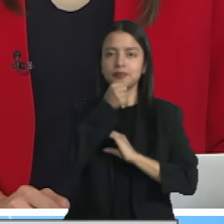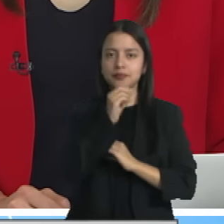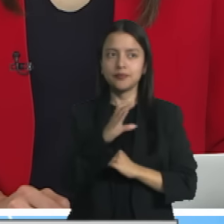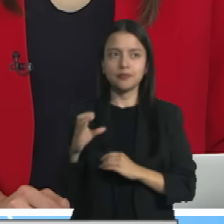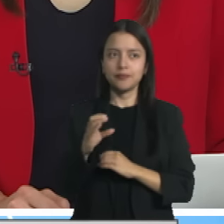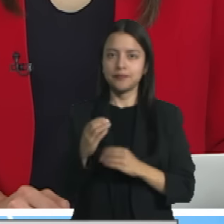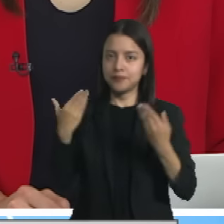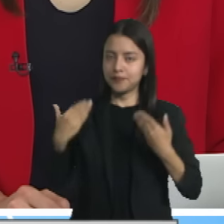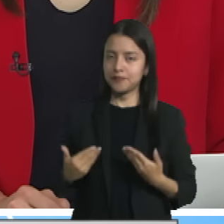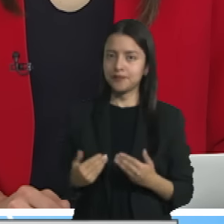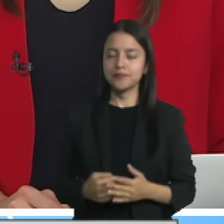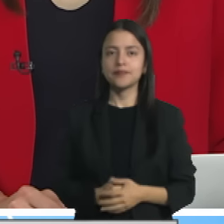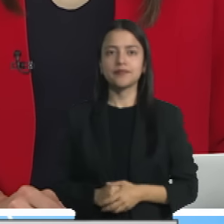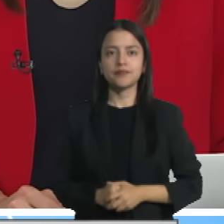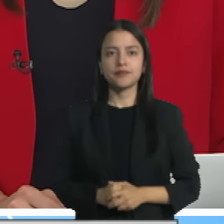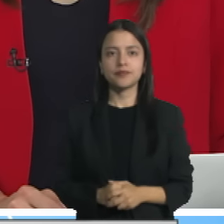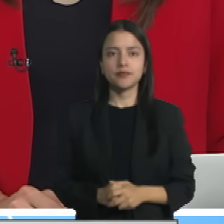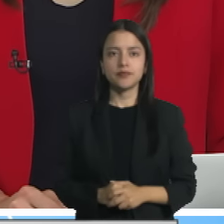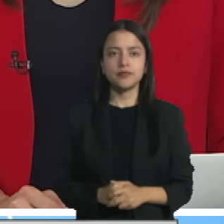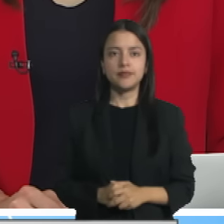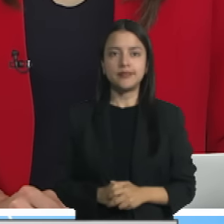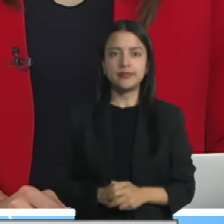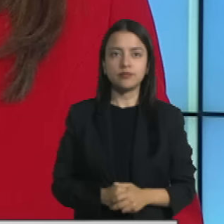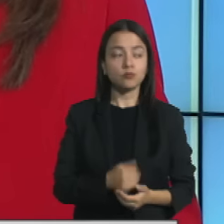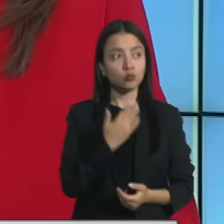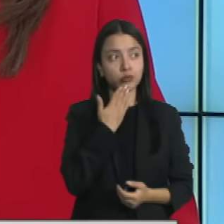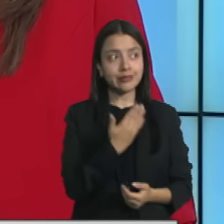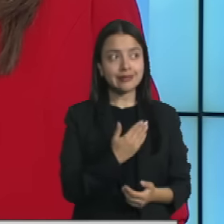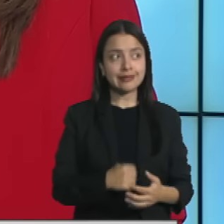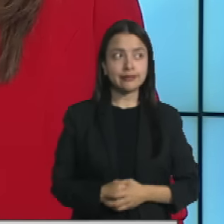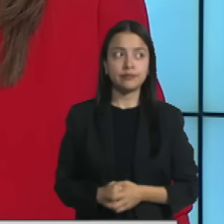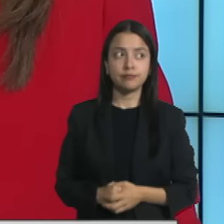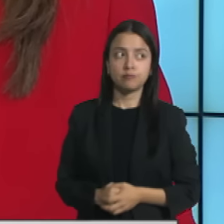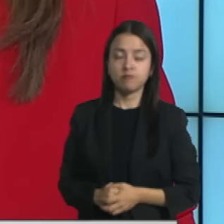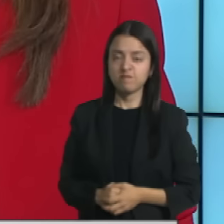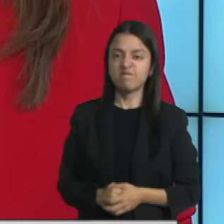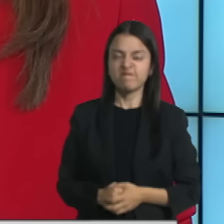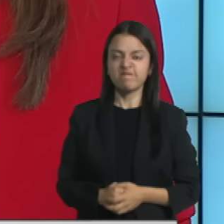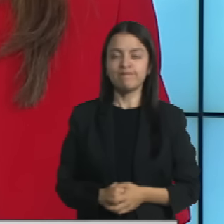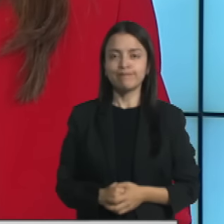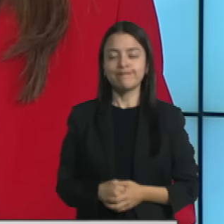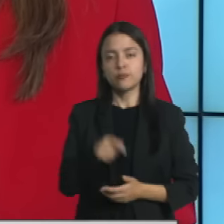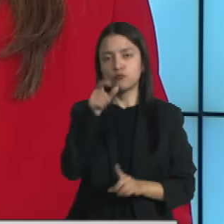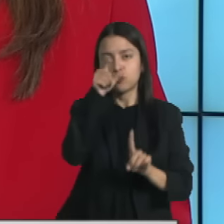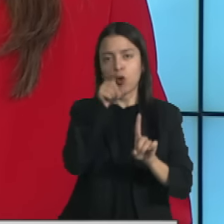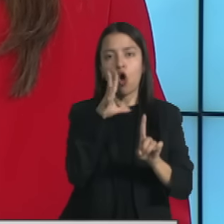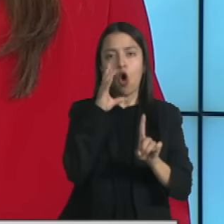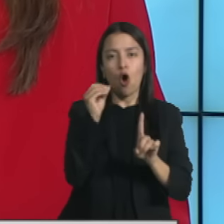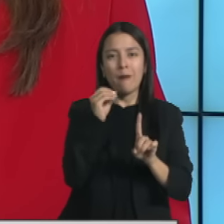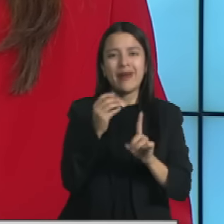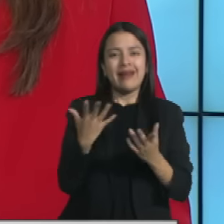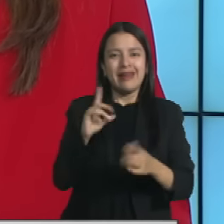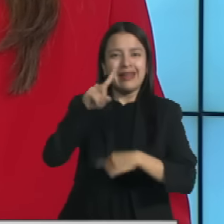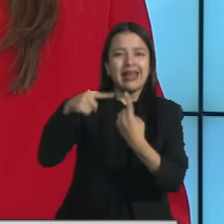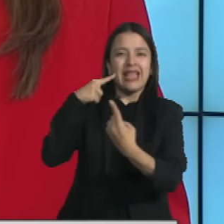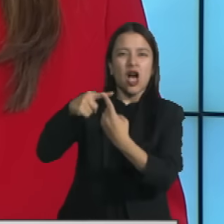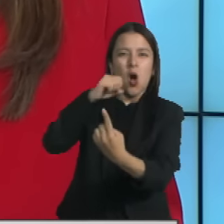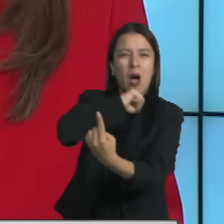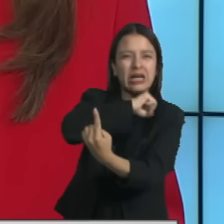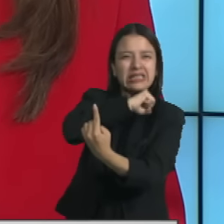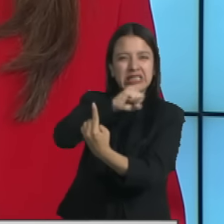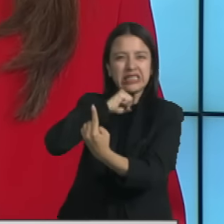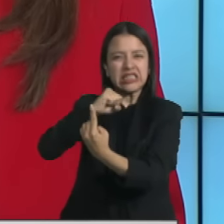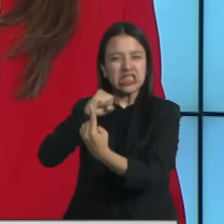Stig Luengas en Noticentro 1 CMI. Stig, muchas gracias. Y en libertad quedó un hombre que atacó brutalmente con arma blanca